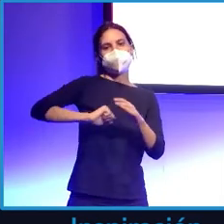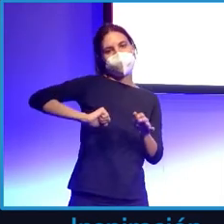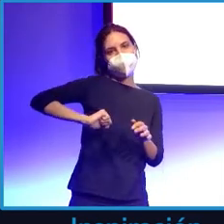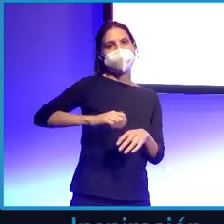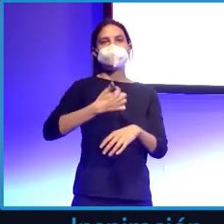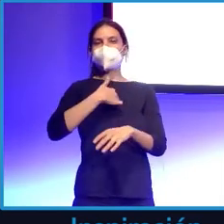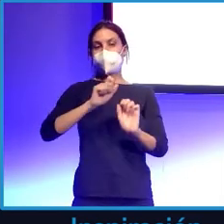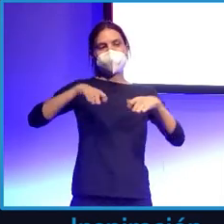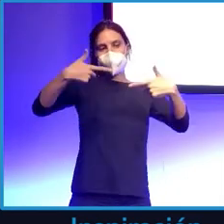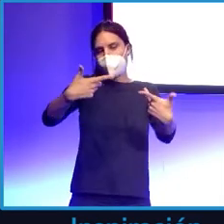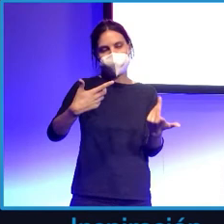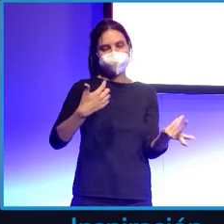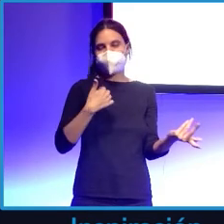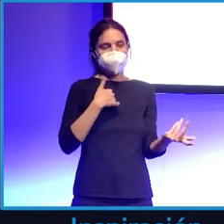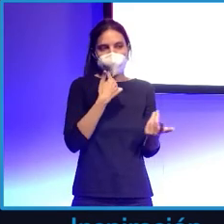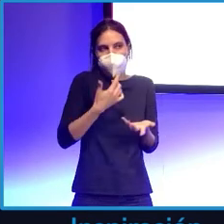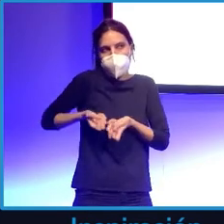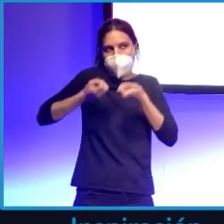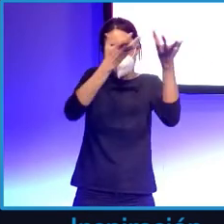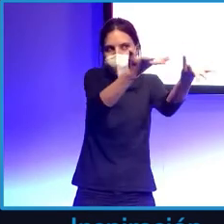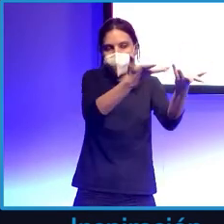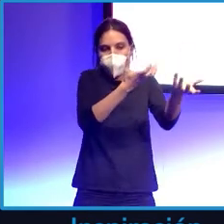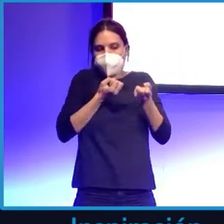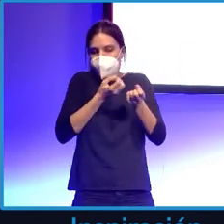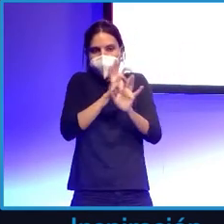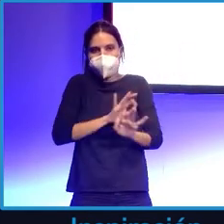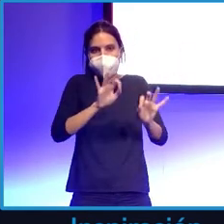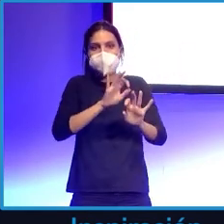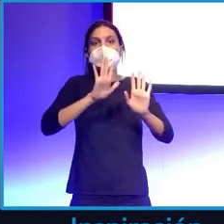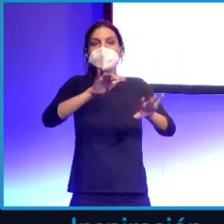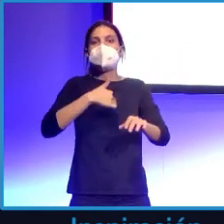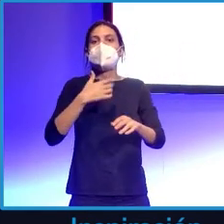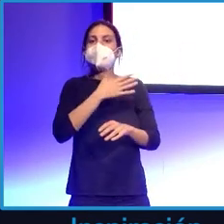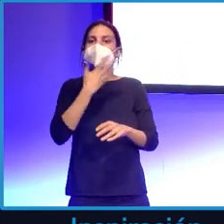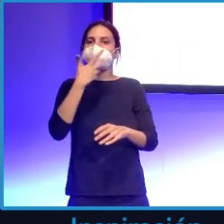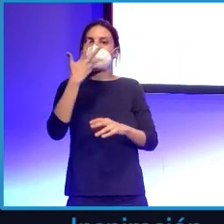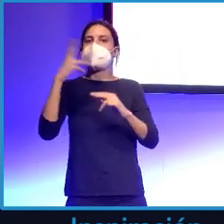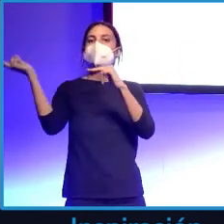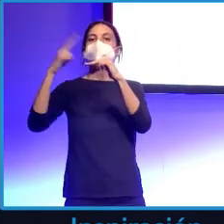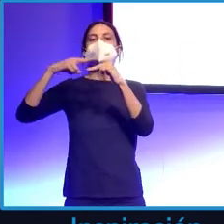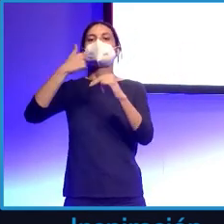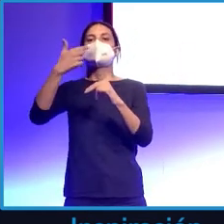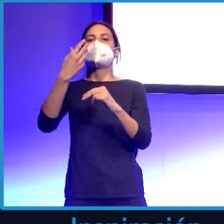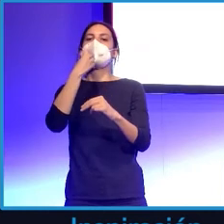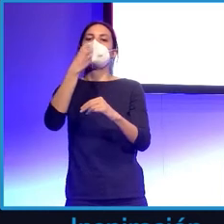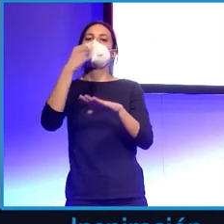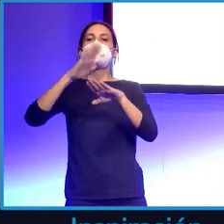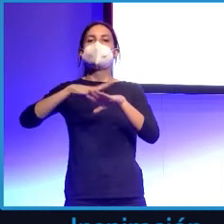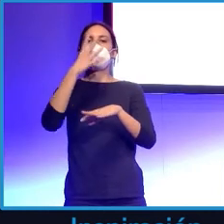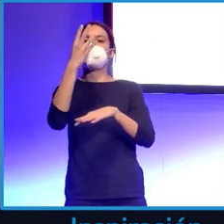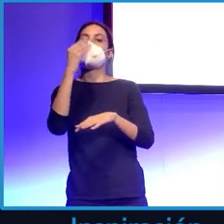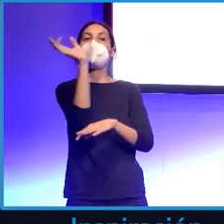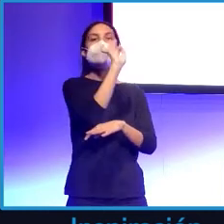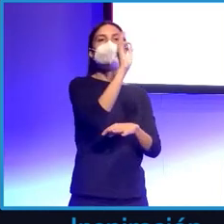no me corto normalmente no pero bueno lo dicho que prefiero ahí poner un pequeño enlace que ponga comida de perros o poner comida de perros al